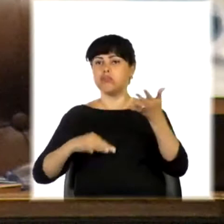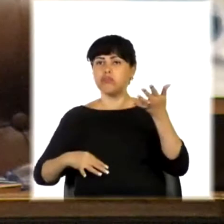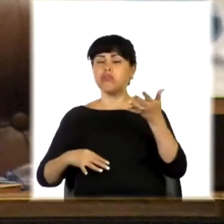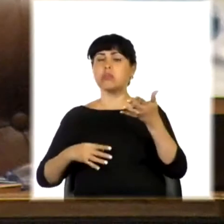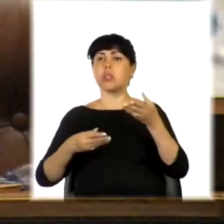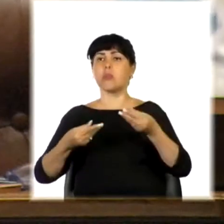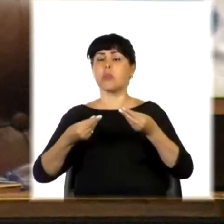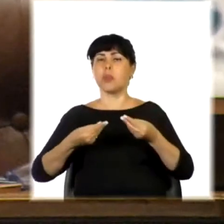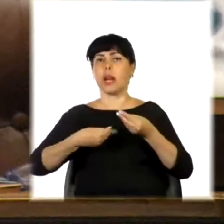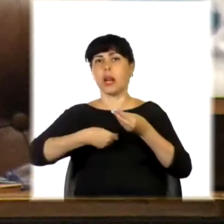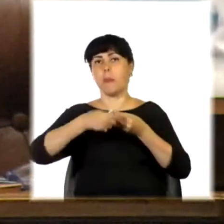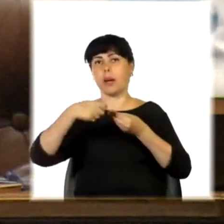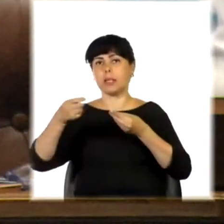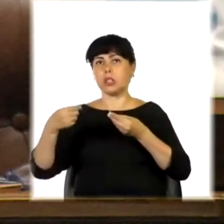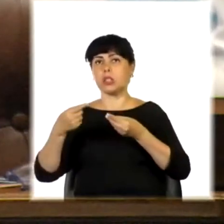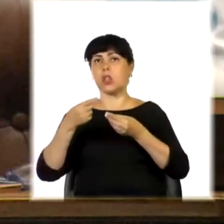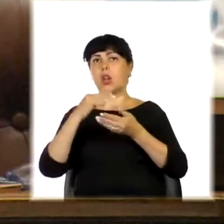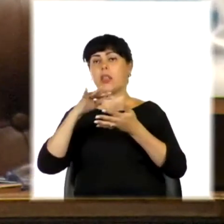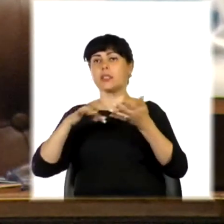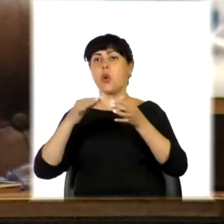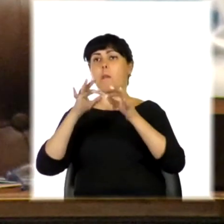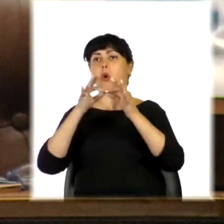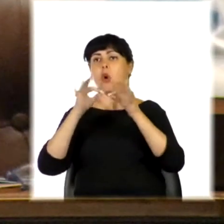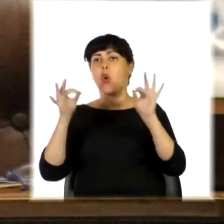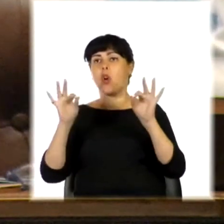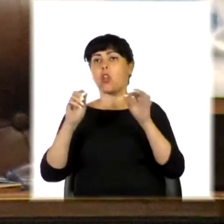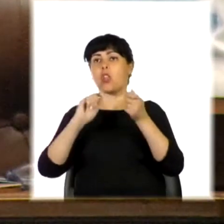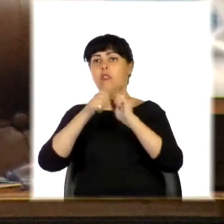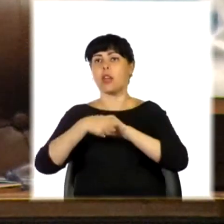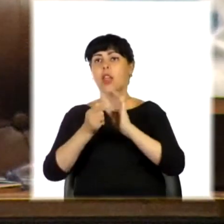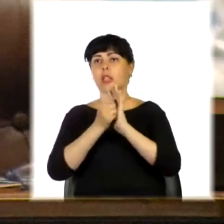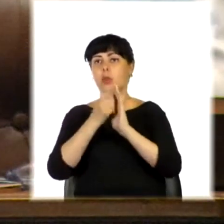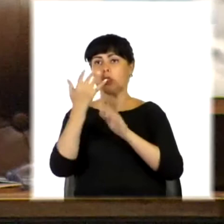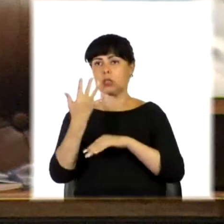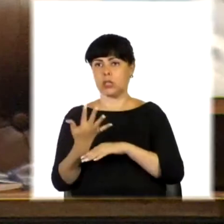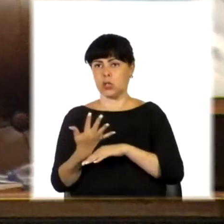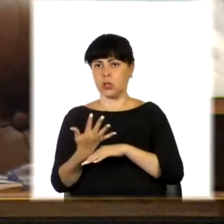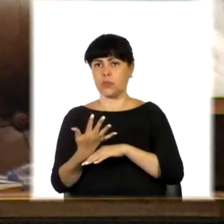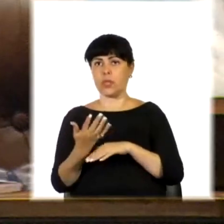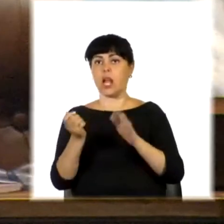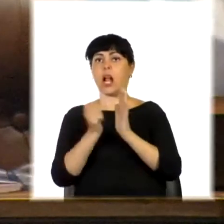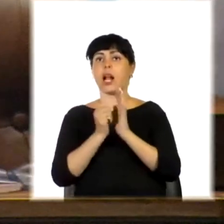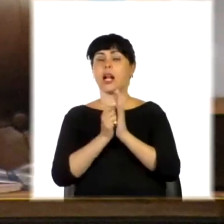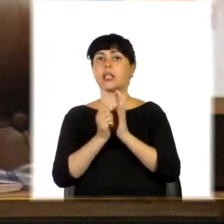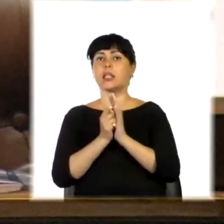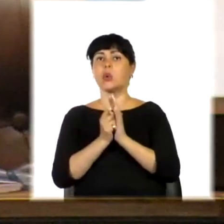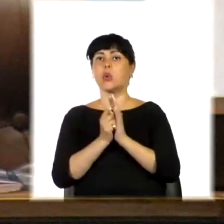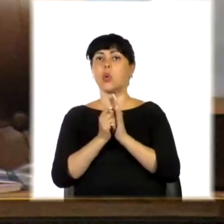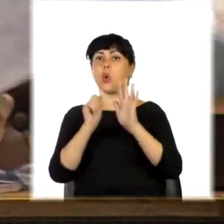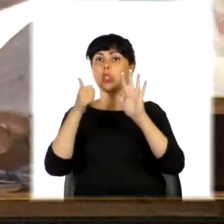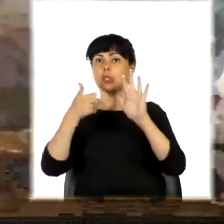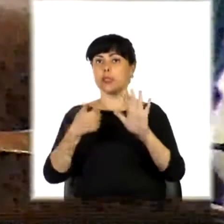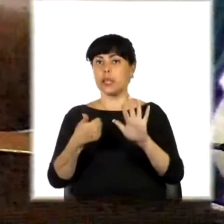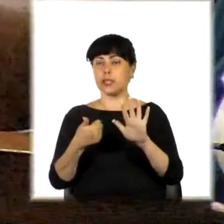el repartido que dice redacción modificada del artículo 5 el artículo 6